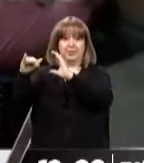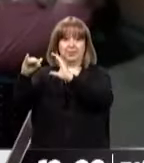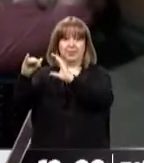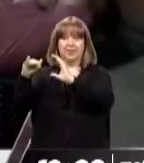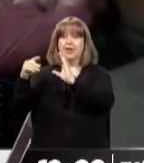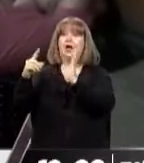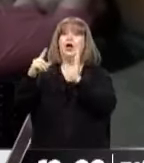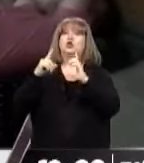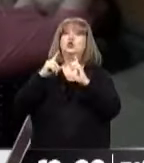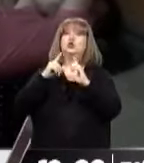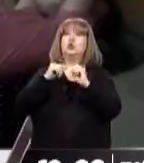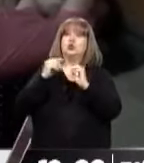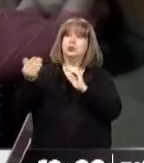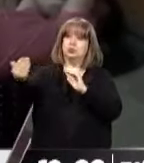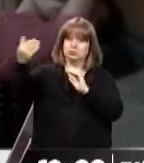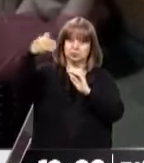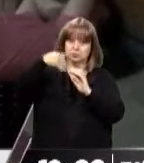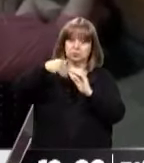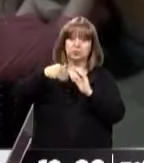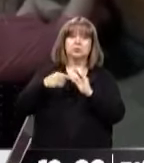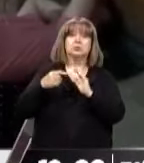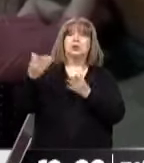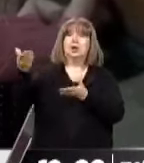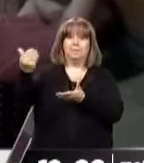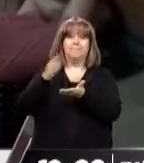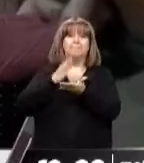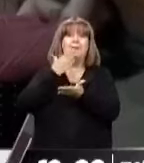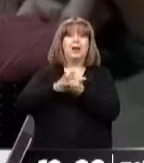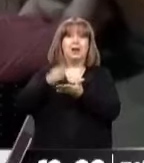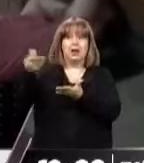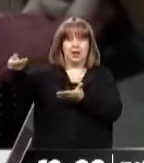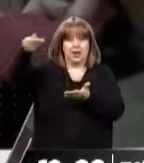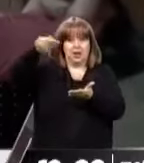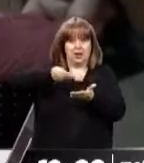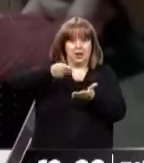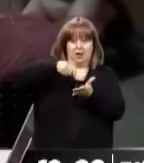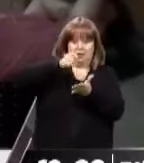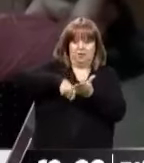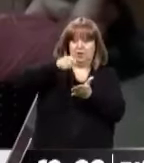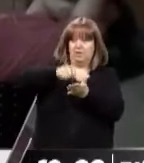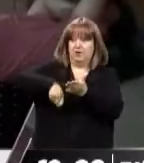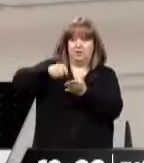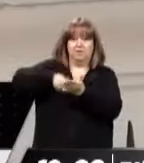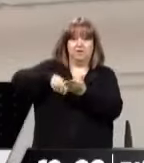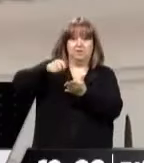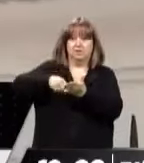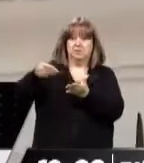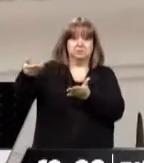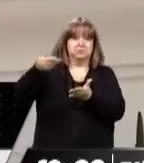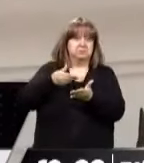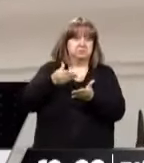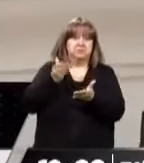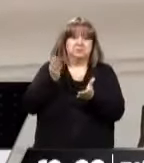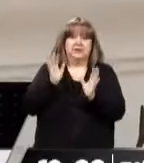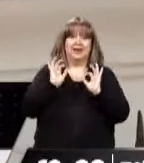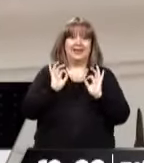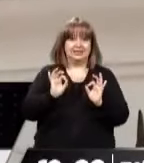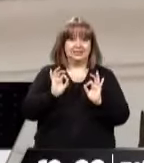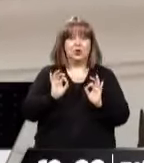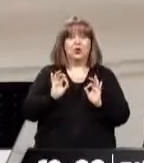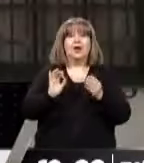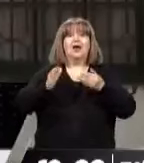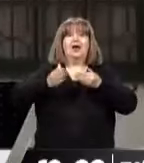a dar el turno para que venga personalmente a presentarlo firmar y entregar lo que es el